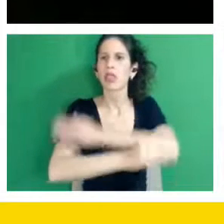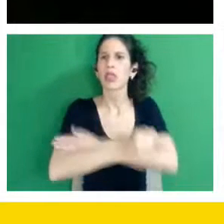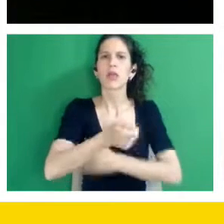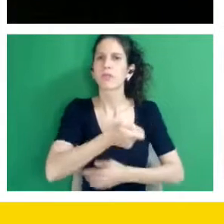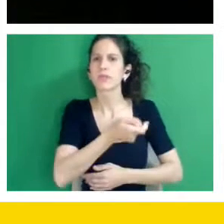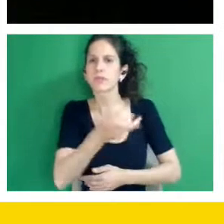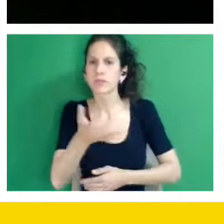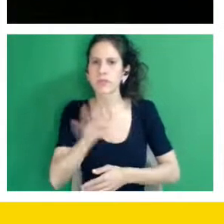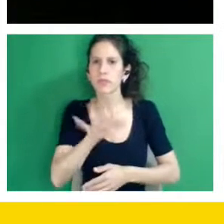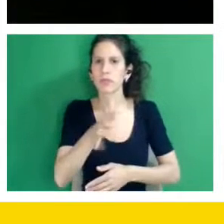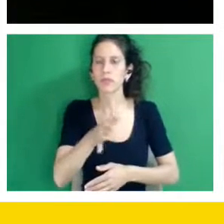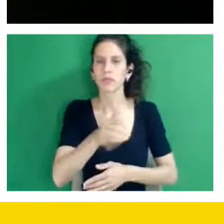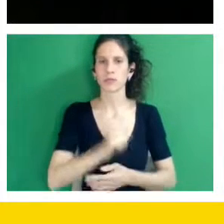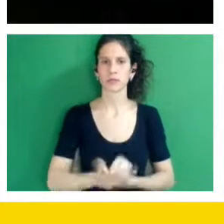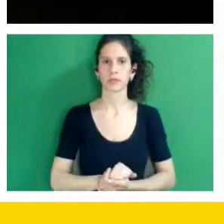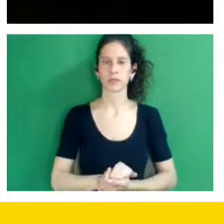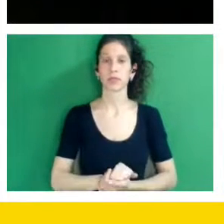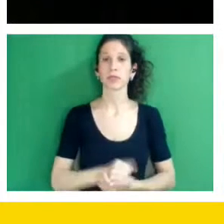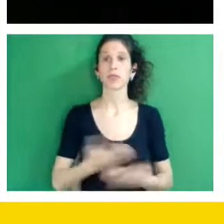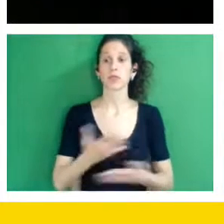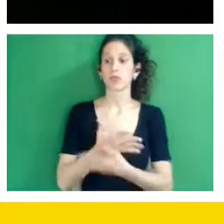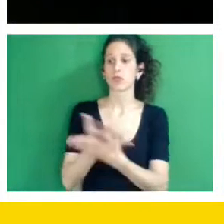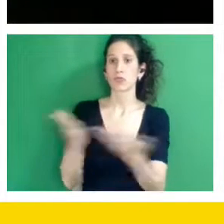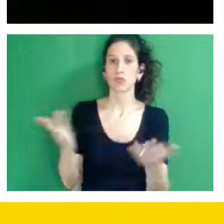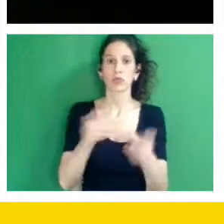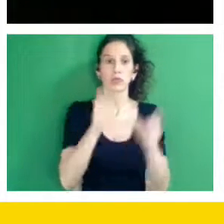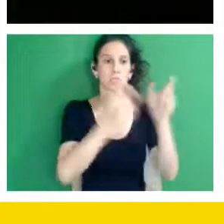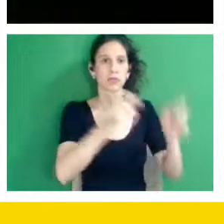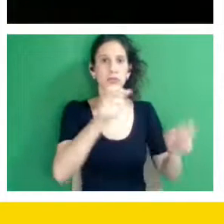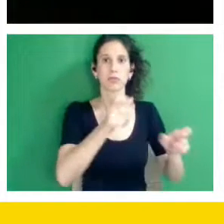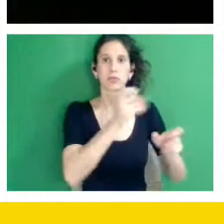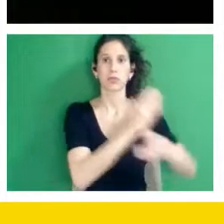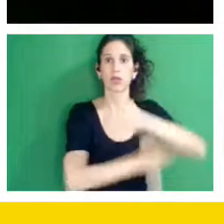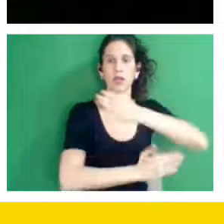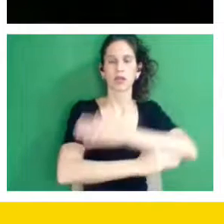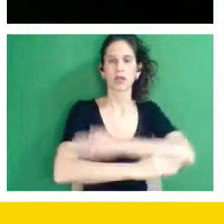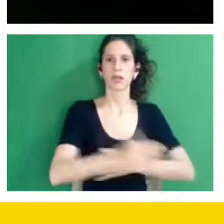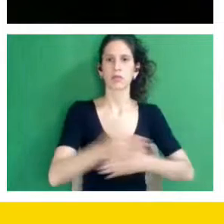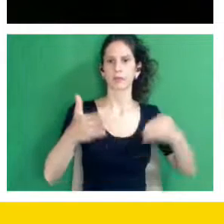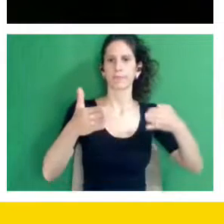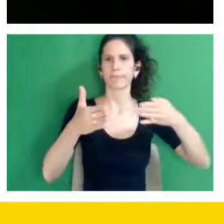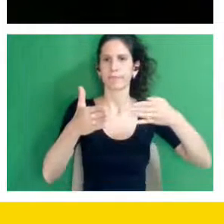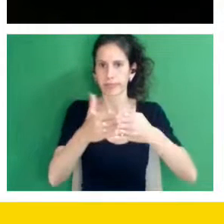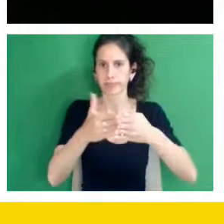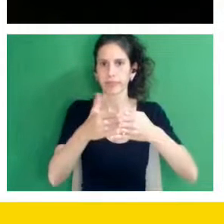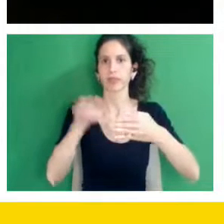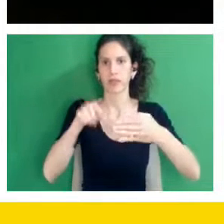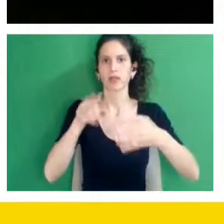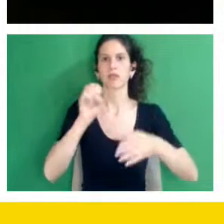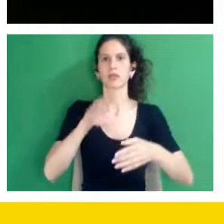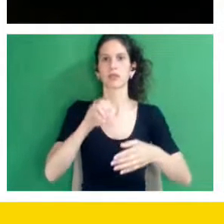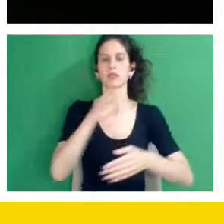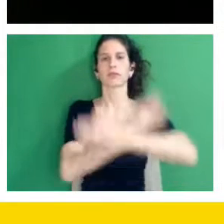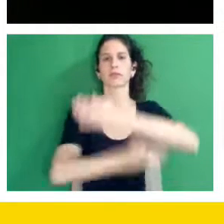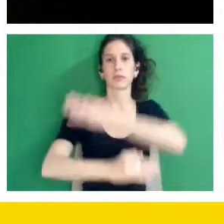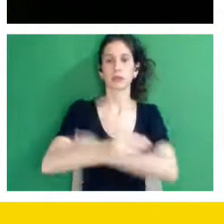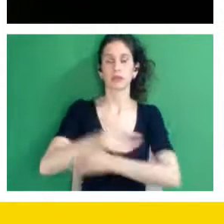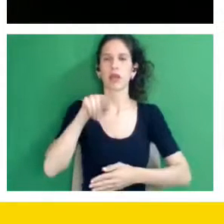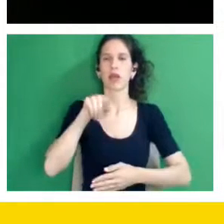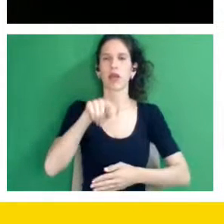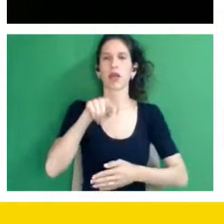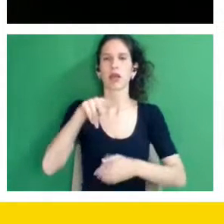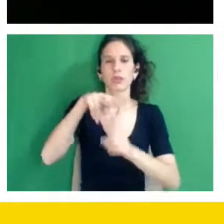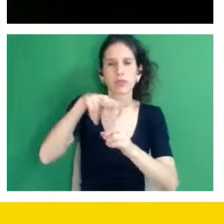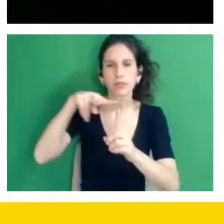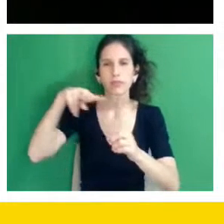de la persona y sus limitaciones con el medio ambiente o el entorno. De acuerdo al nuevo modelo social y de derechos, es obligación